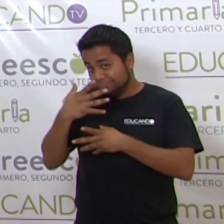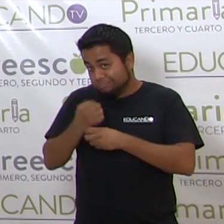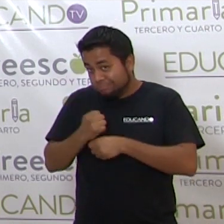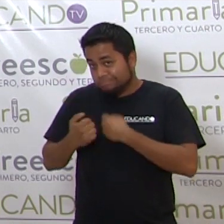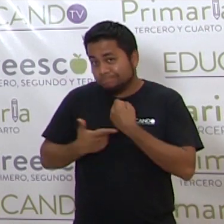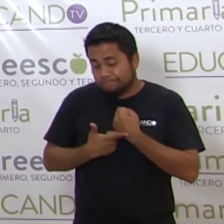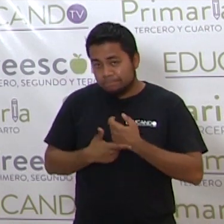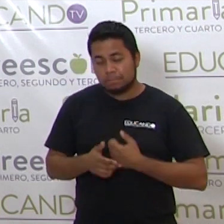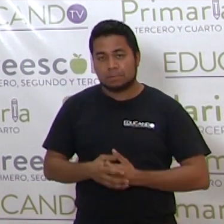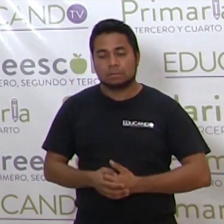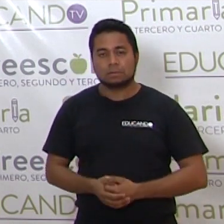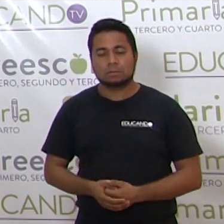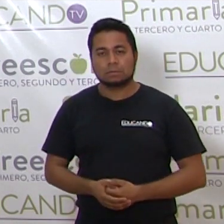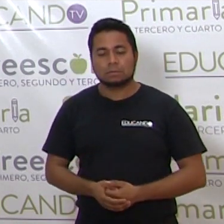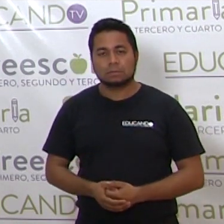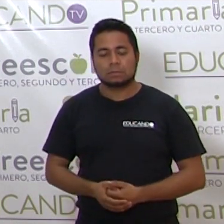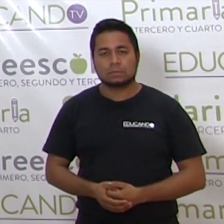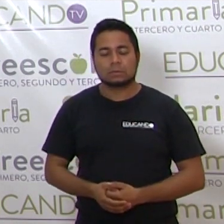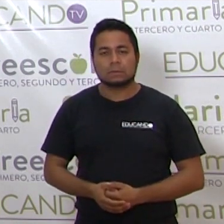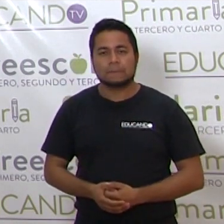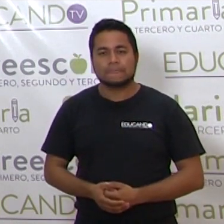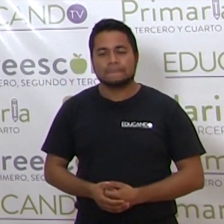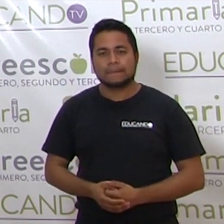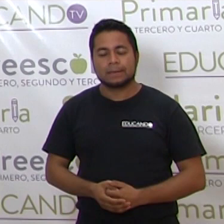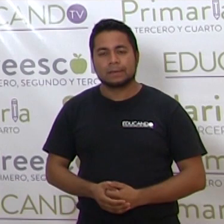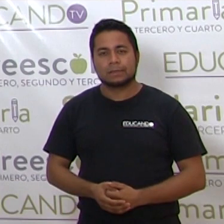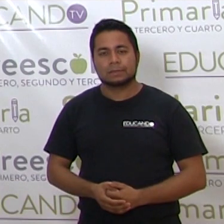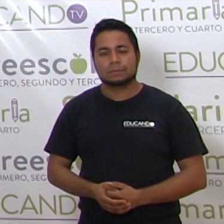tupí guaraní